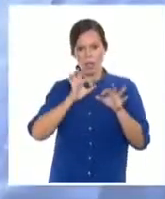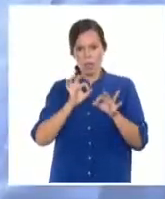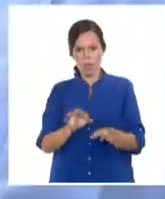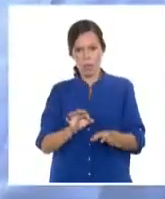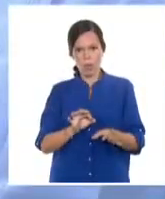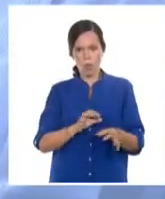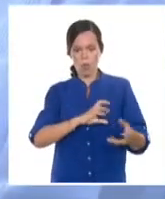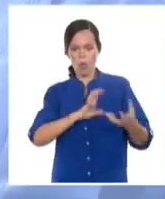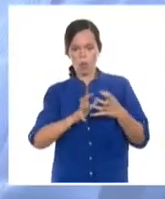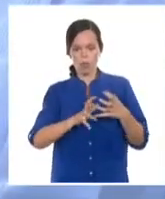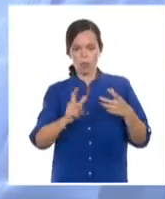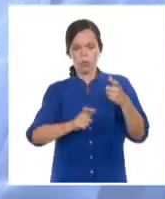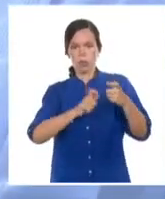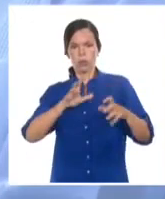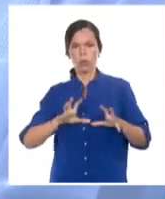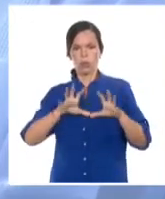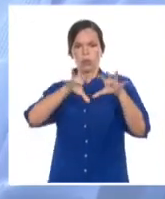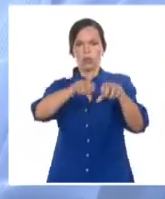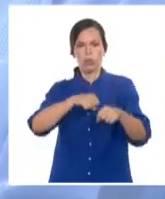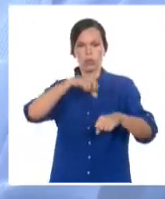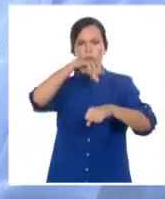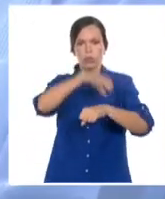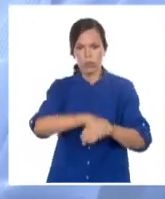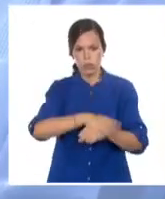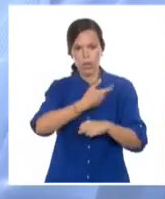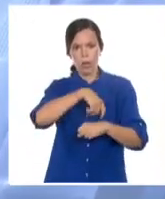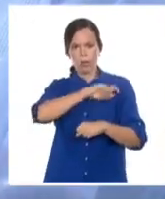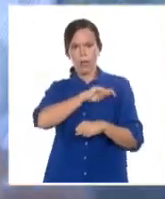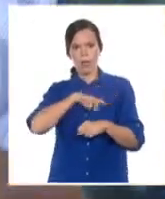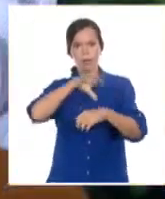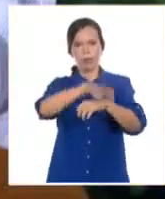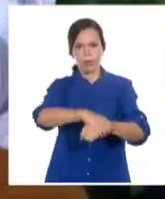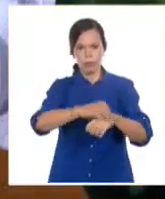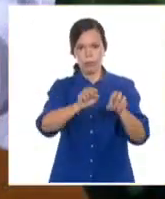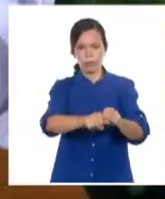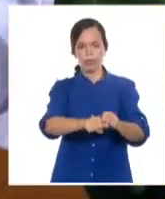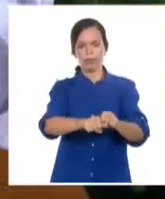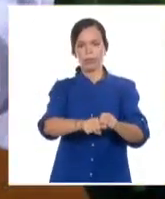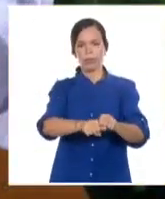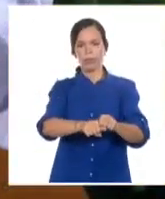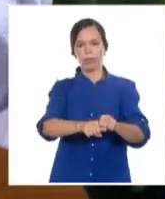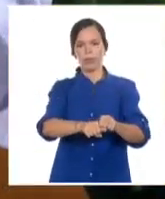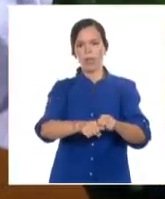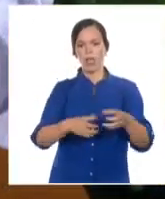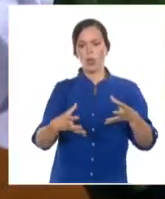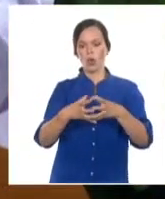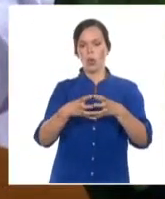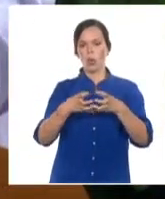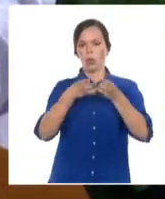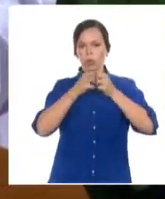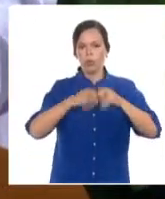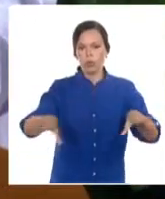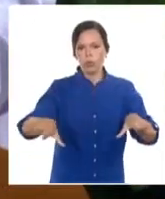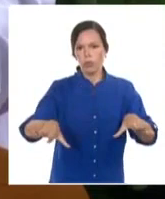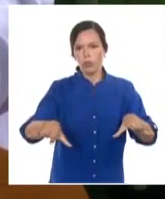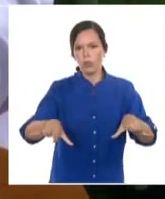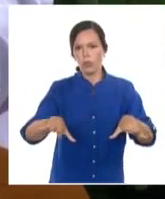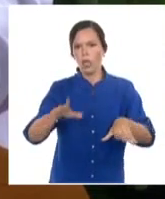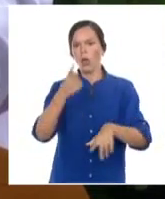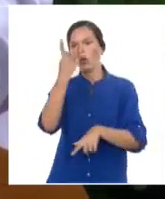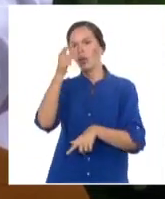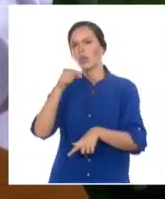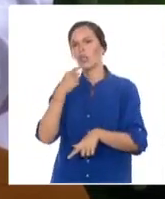al ser sorprendido por los españoles las fuerzas quedarían dispersas alguien expresó que todo está perdido